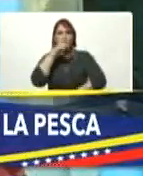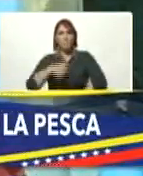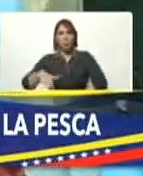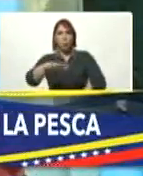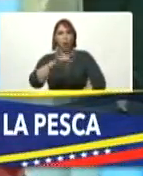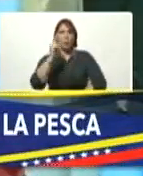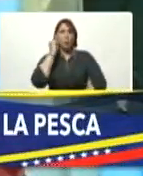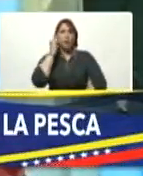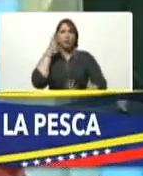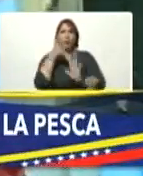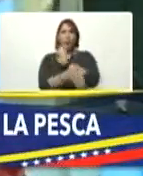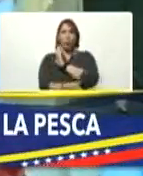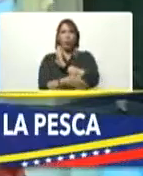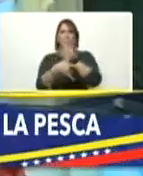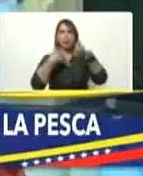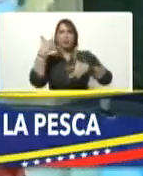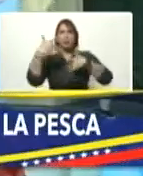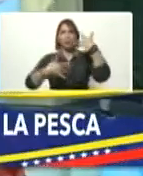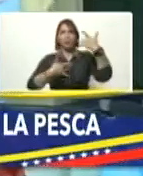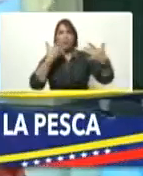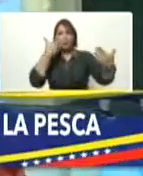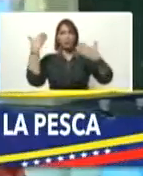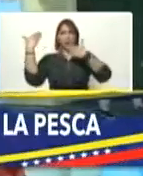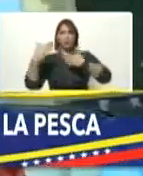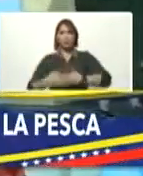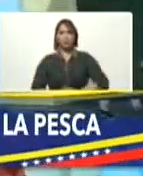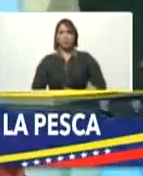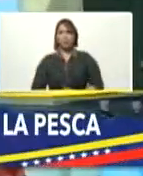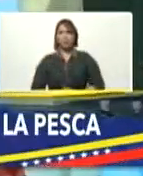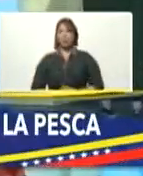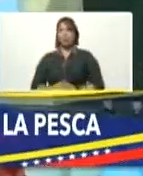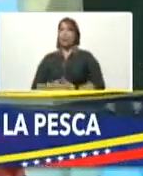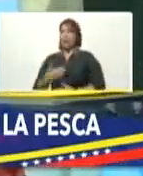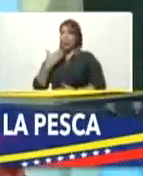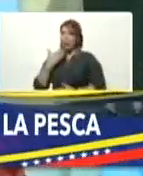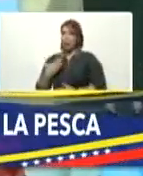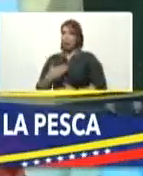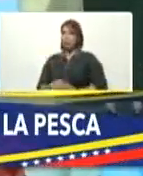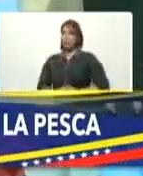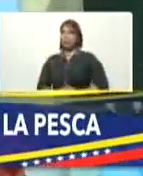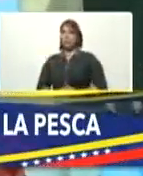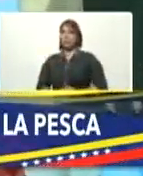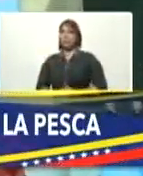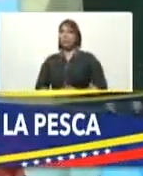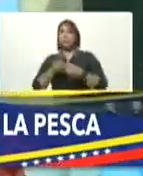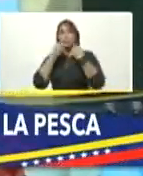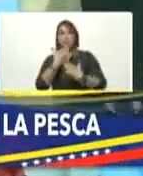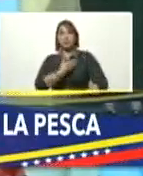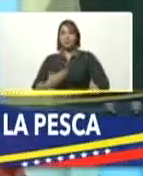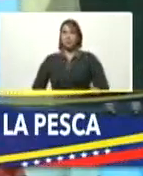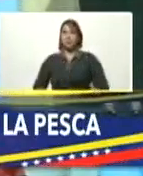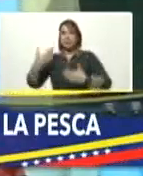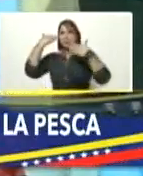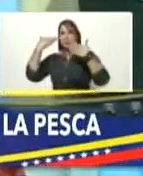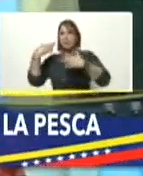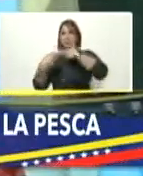mujer sobre esta actividad. Reymiris. Gracias, vice. Bueno, presidente, reciba un